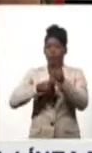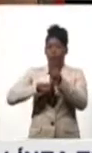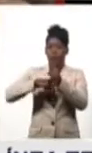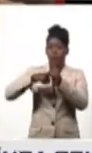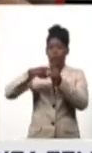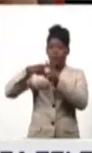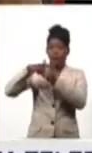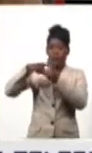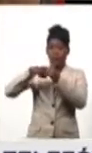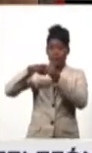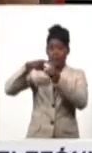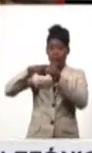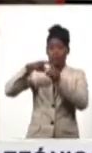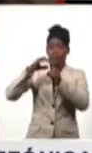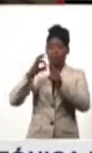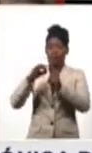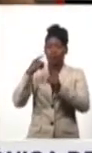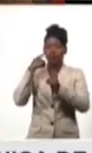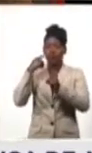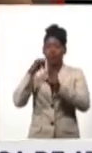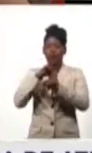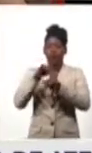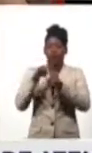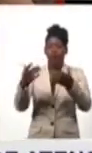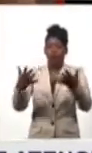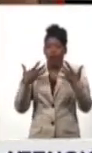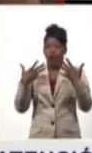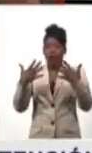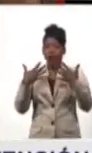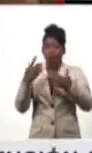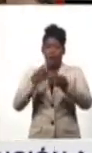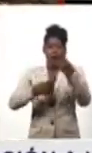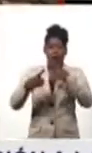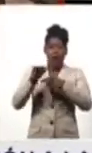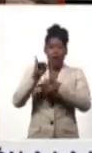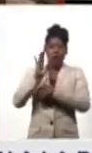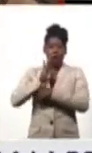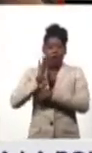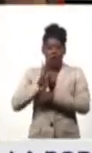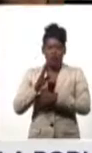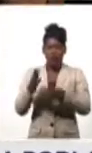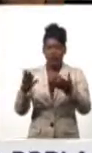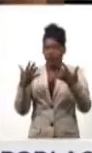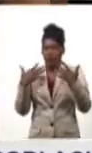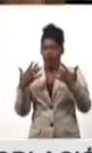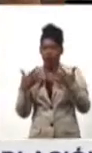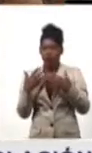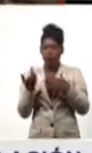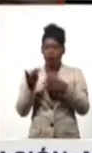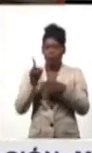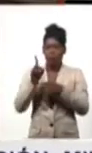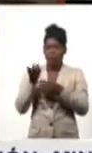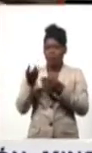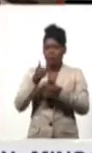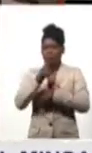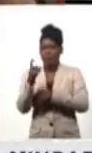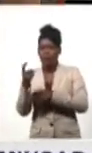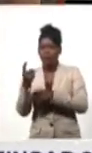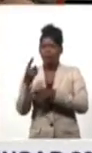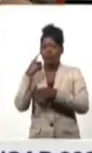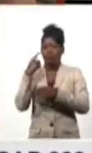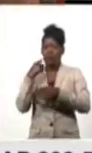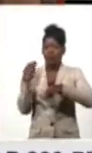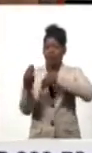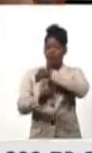eso va a tener influencia en los virus, en las bacterias, y va a modificar el comportamiento.